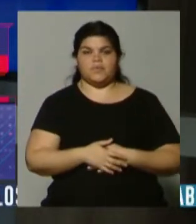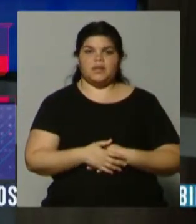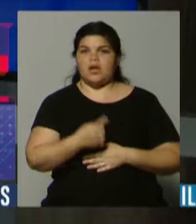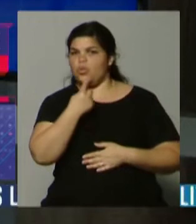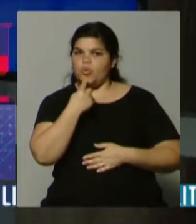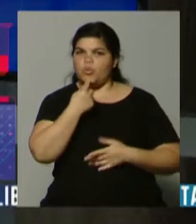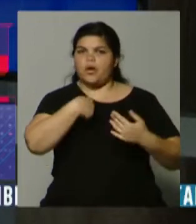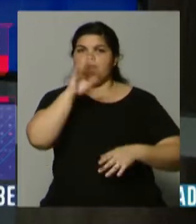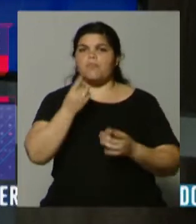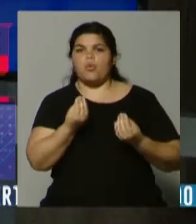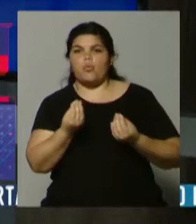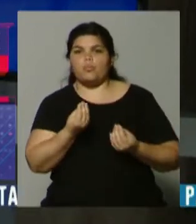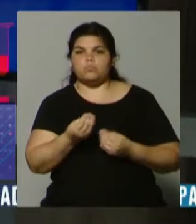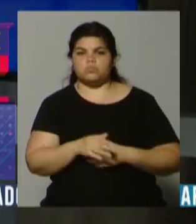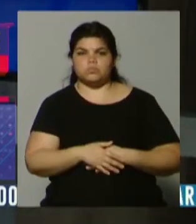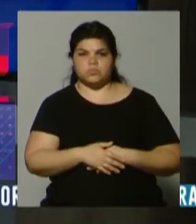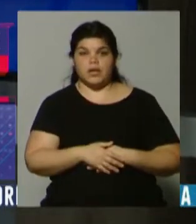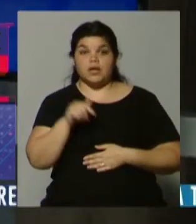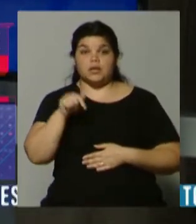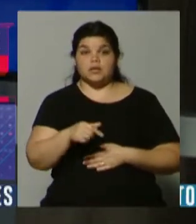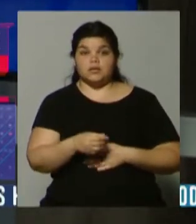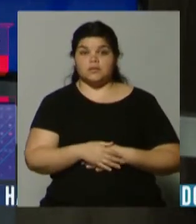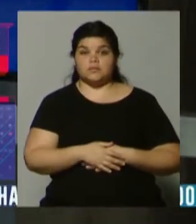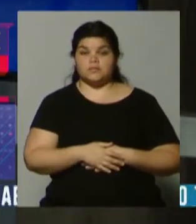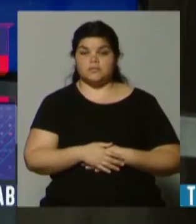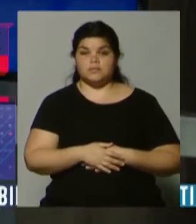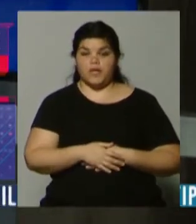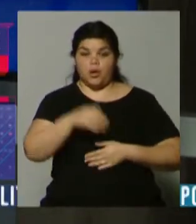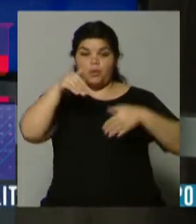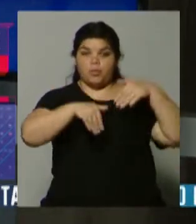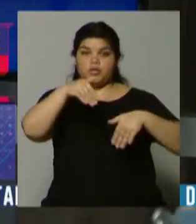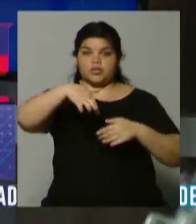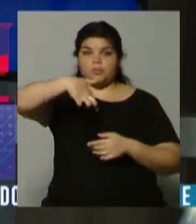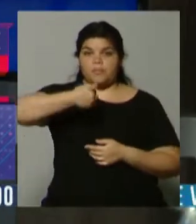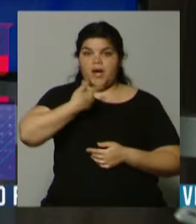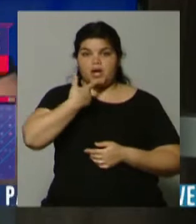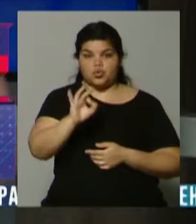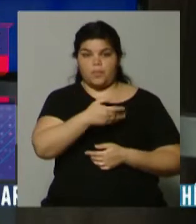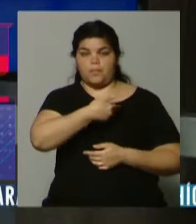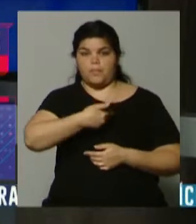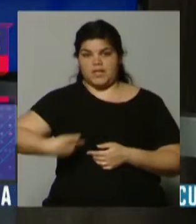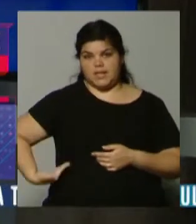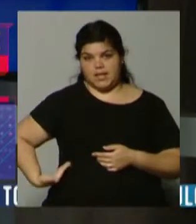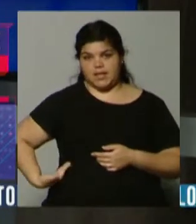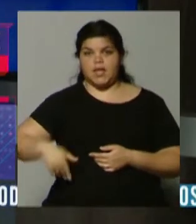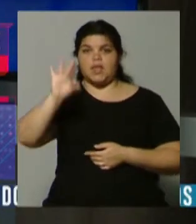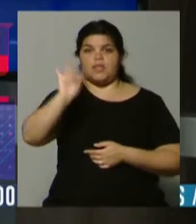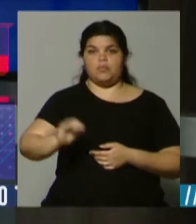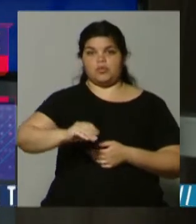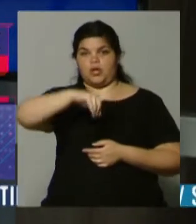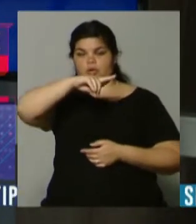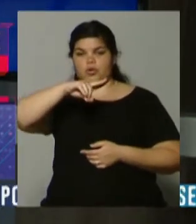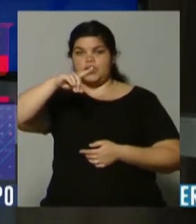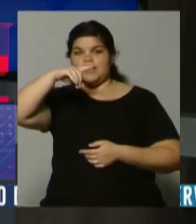pregunta es de qué modo lo que pasó después de las elecciones PASO a presidente y diputados y senadores nacionales, o sea, todo el